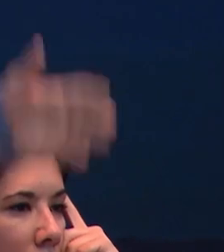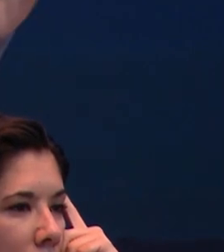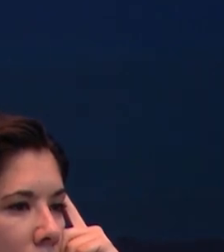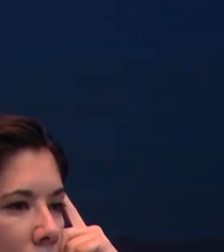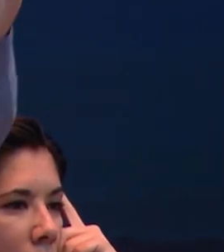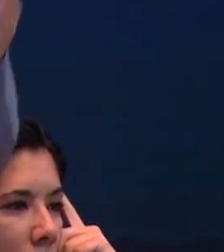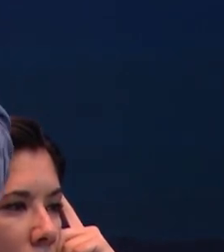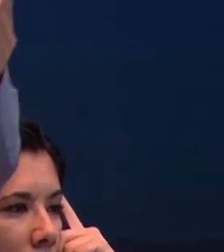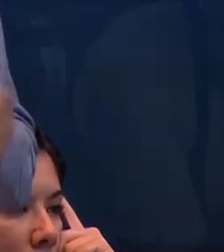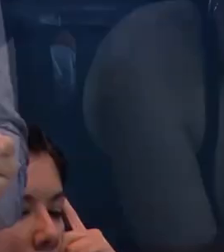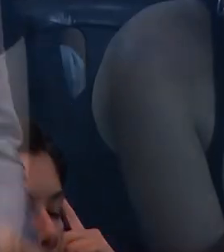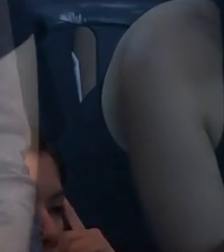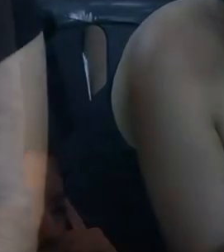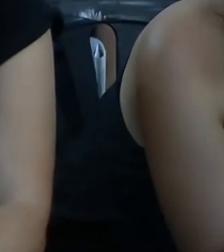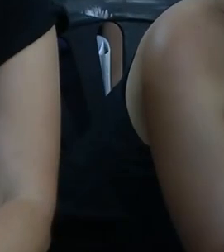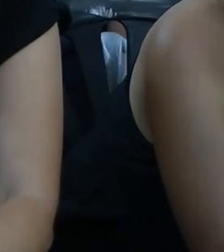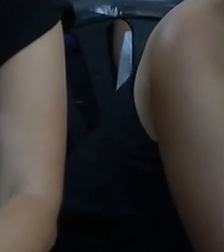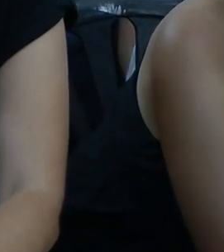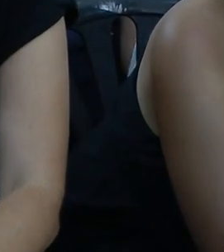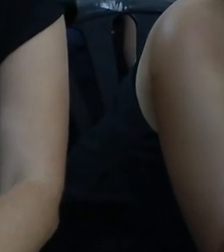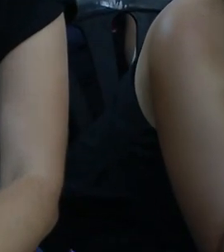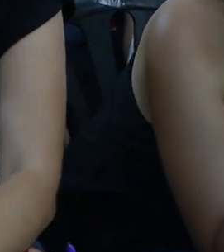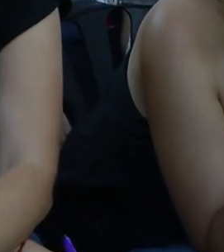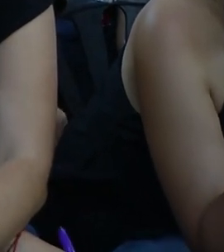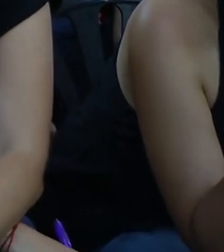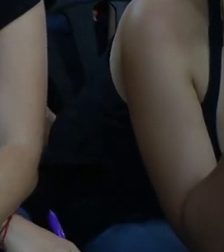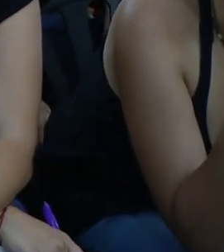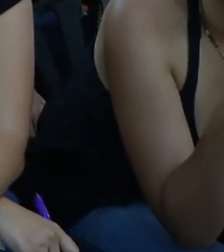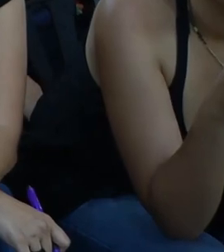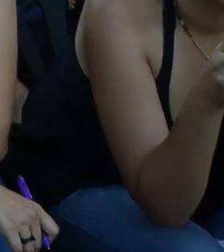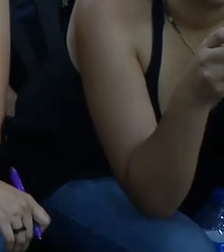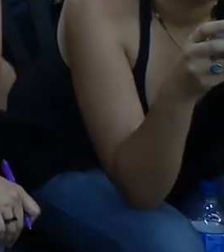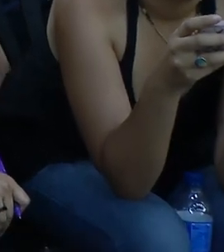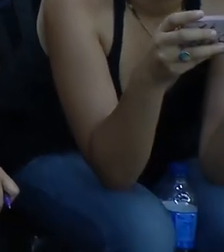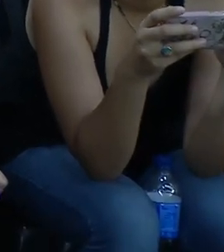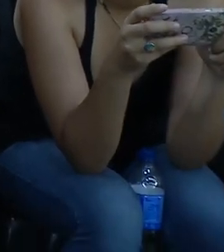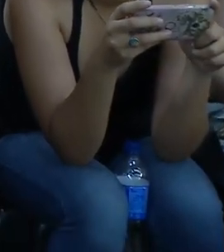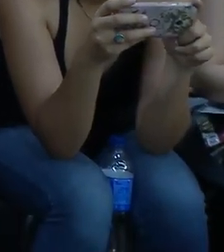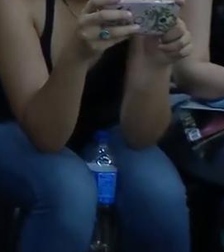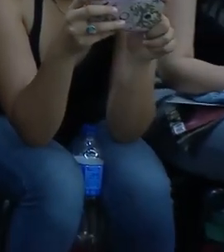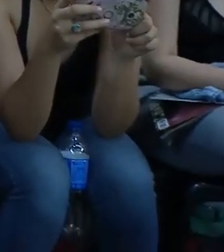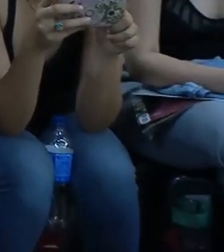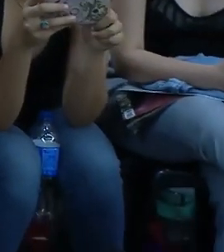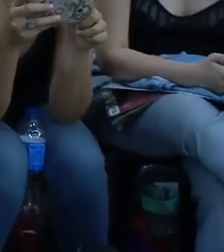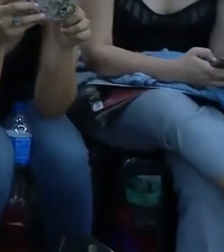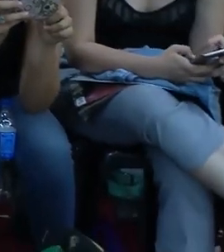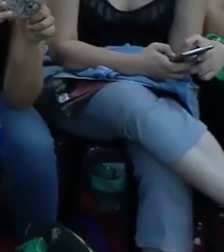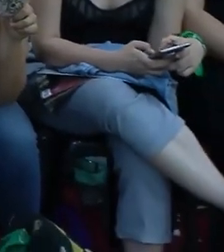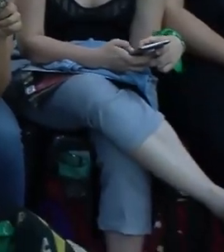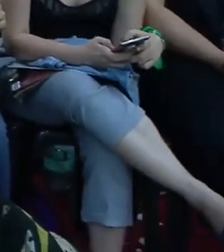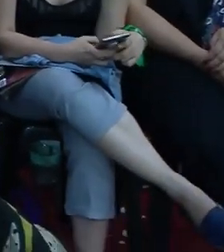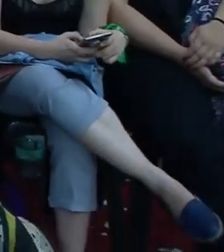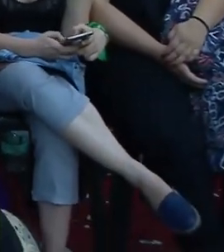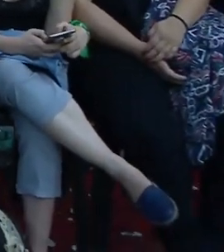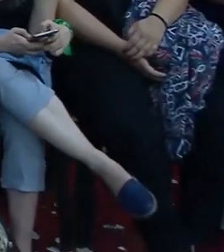en momentos de democratización, hayan producido esos pequeños prodigios. Por ejemplo, que en Barcelona, por